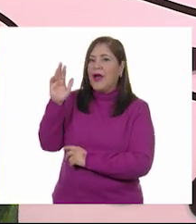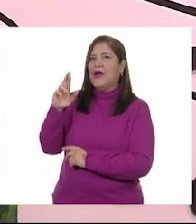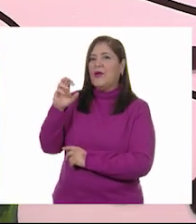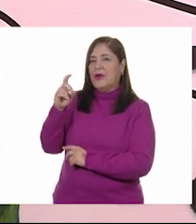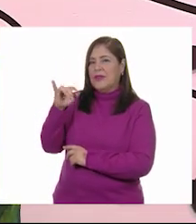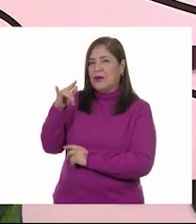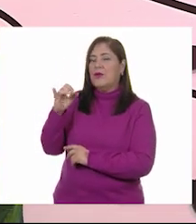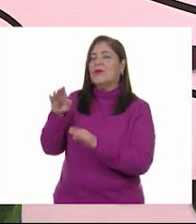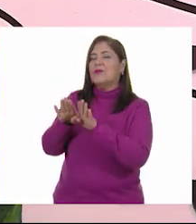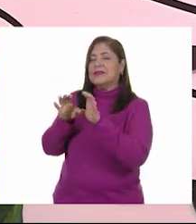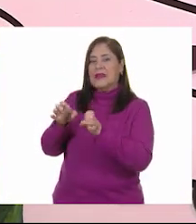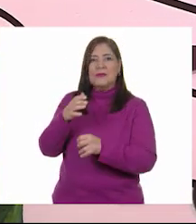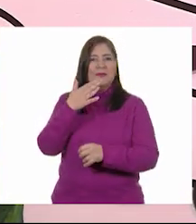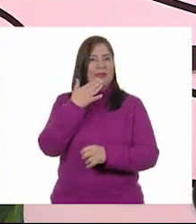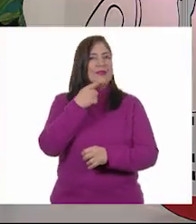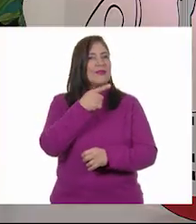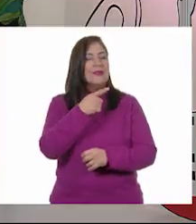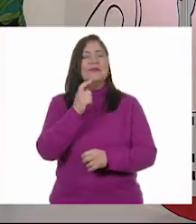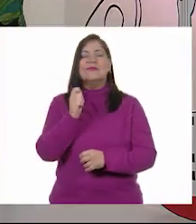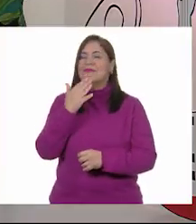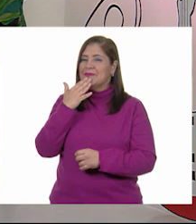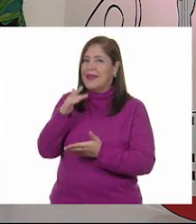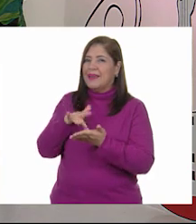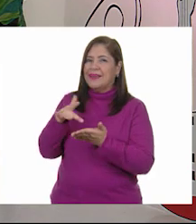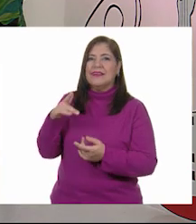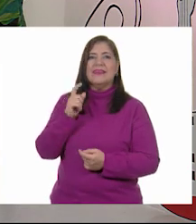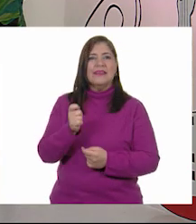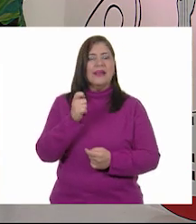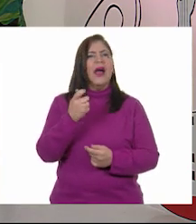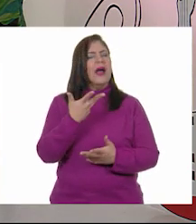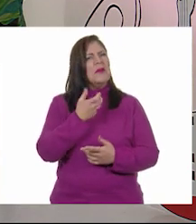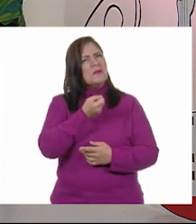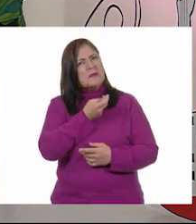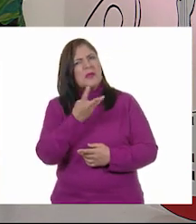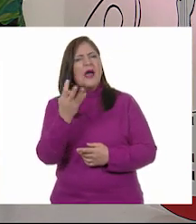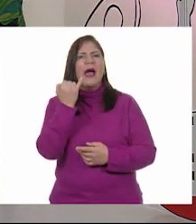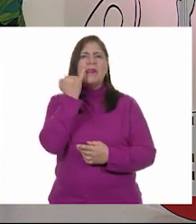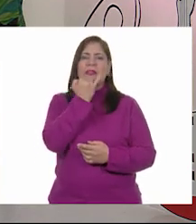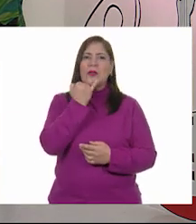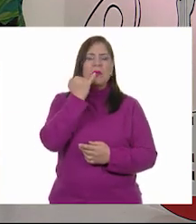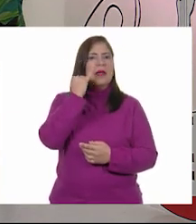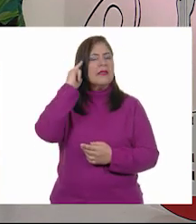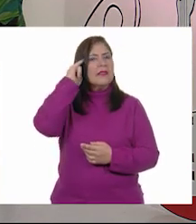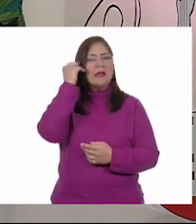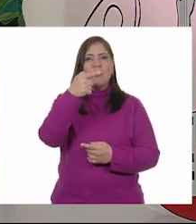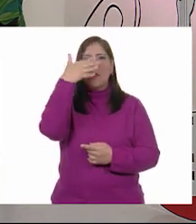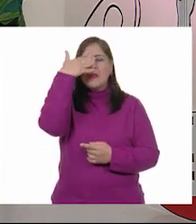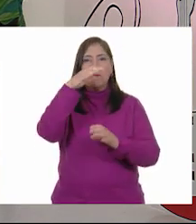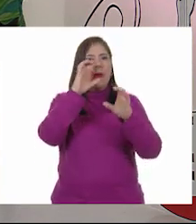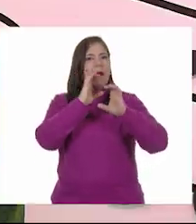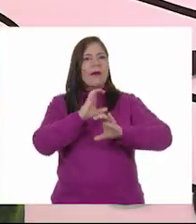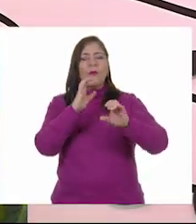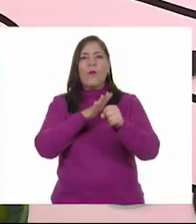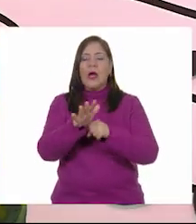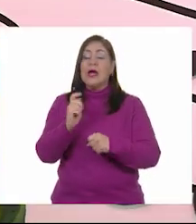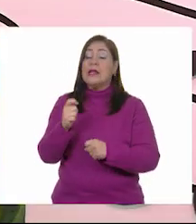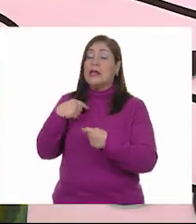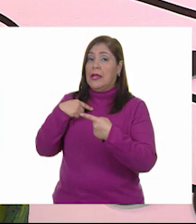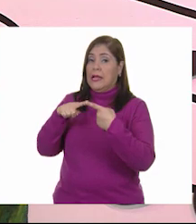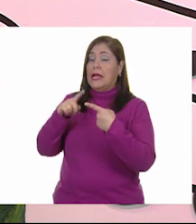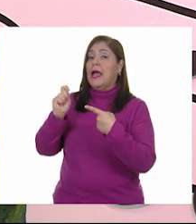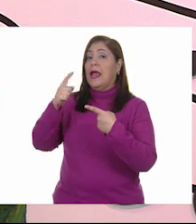Muy bien, ¿y tú? Muy bien, gracias. Oye, ¿en cuántos idiomas indígenas cantas? Mira, canto en